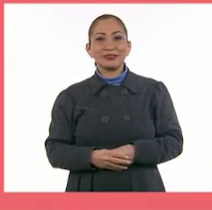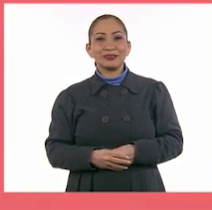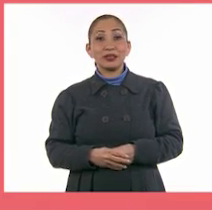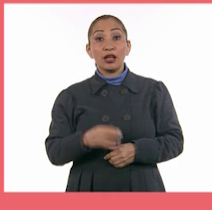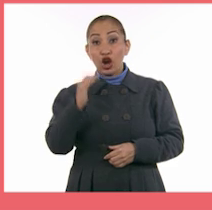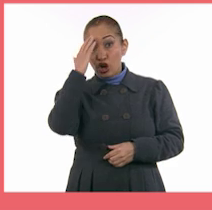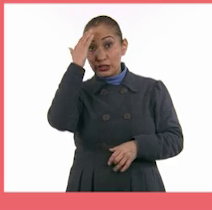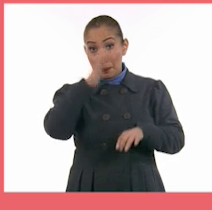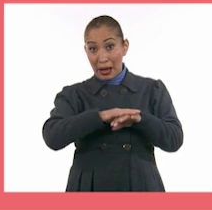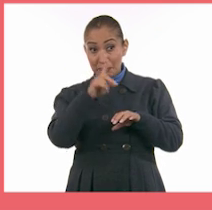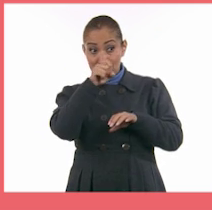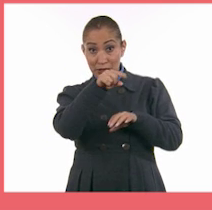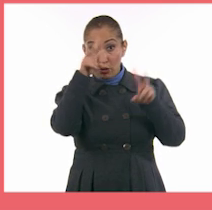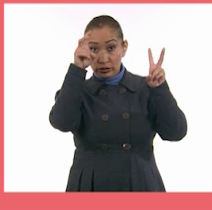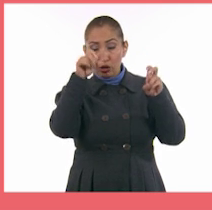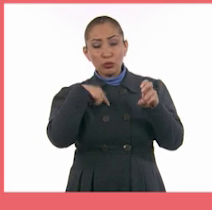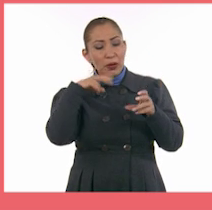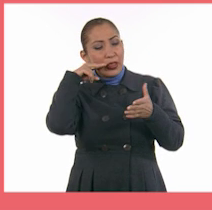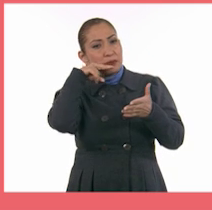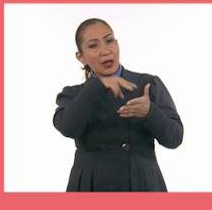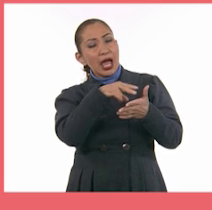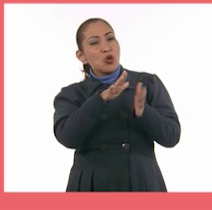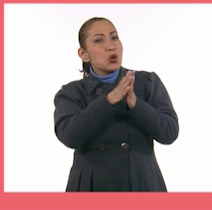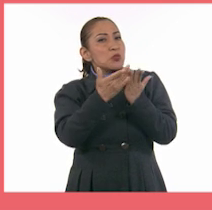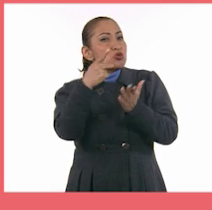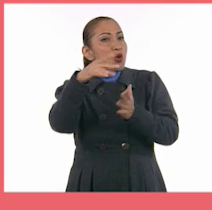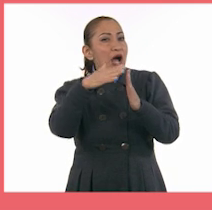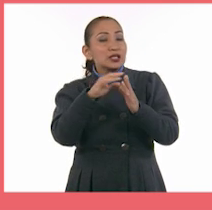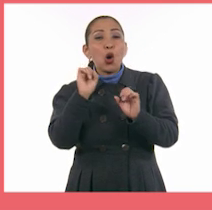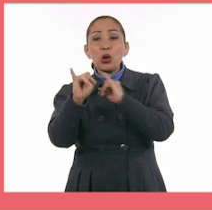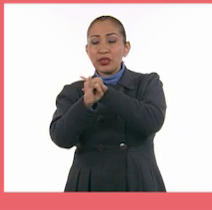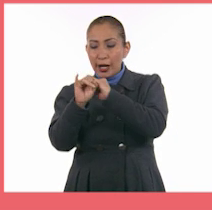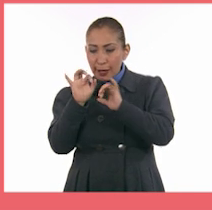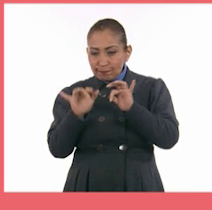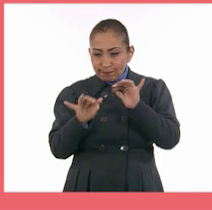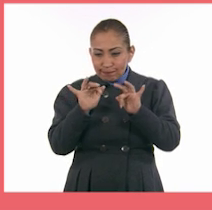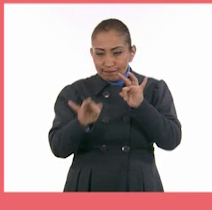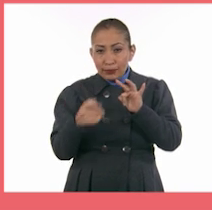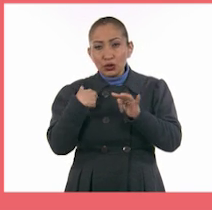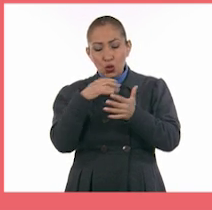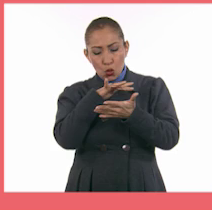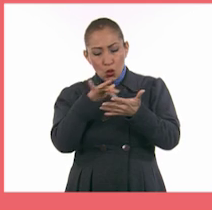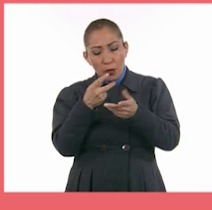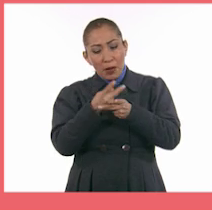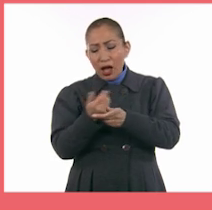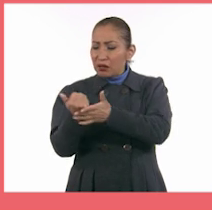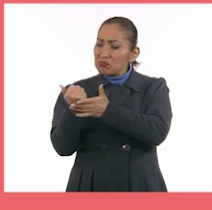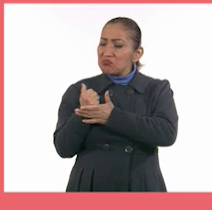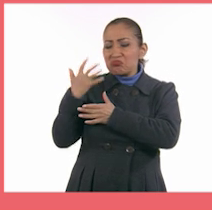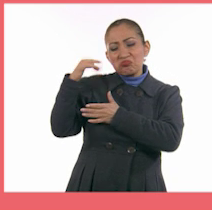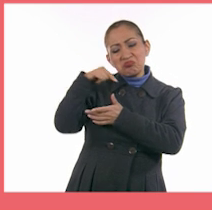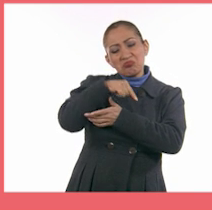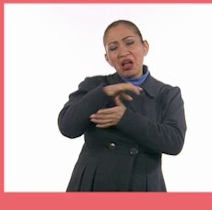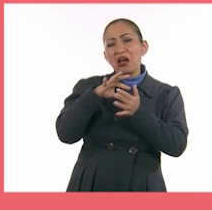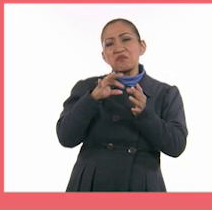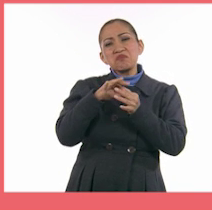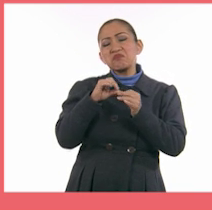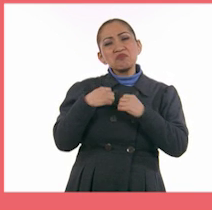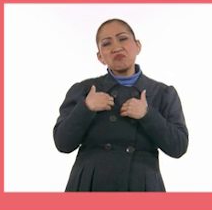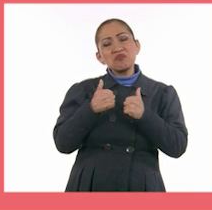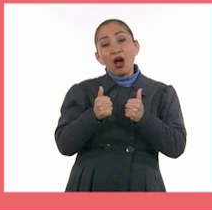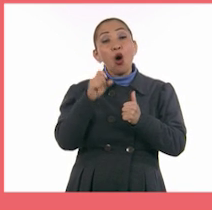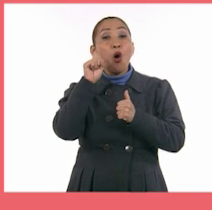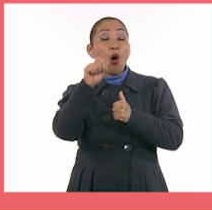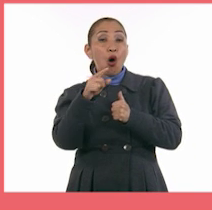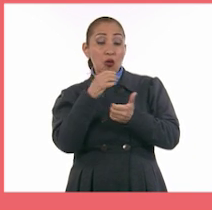Para conocer más del tema, puedes consultar algún libro en tu casa o en internet. Lee con paciencia y pide ayuda a un adulto si algo no entiendes